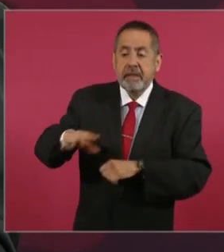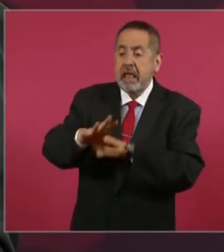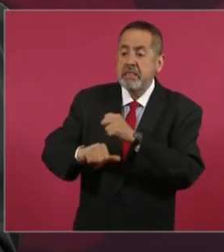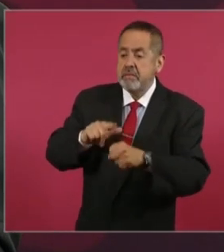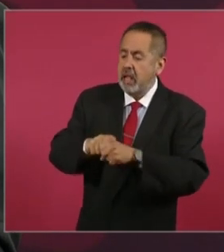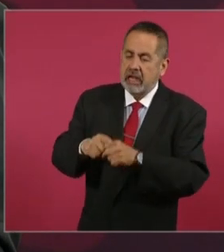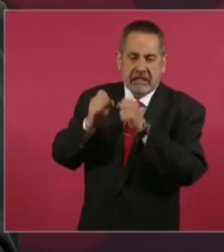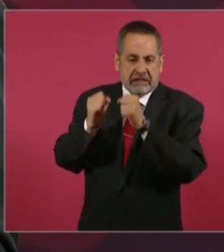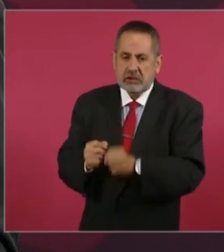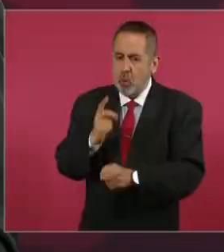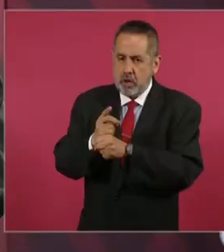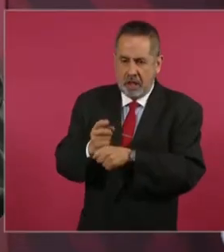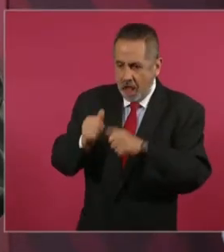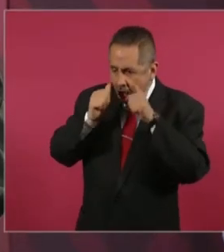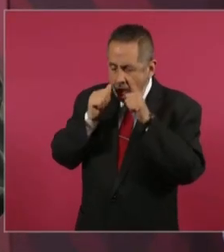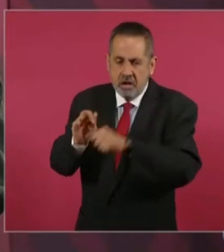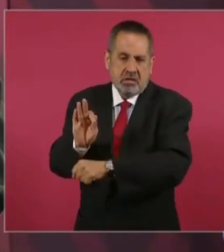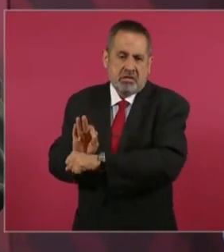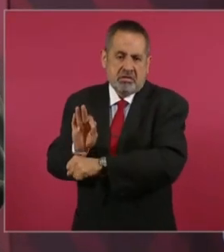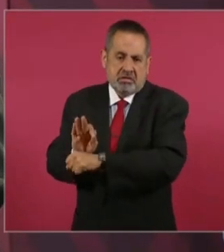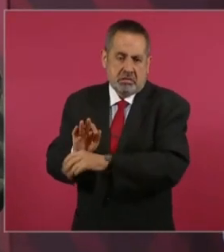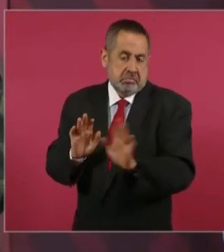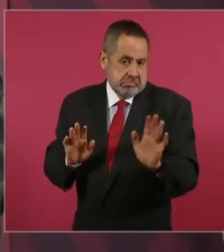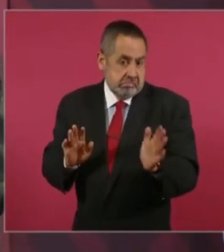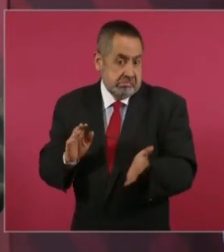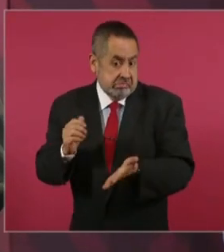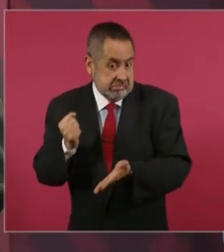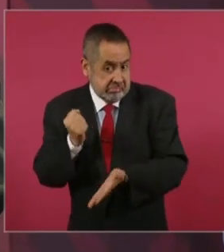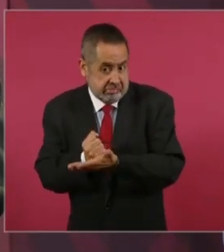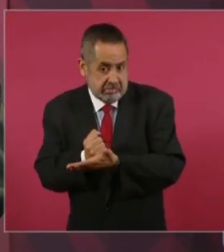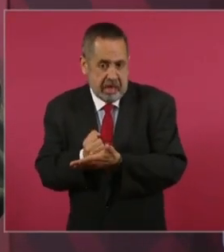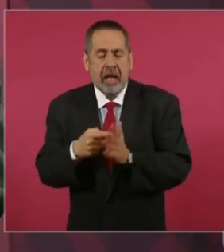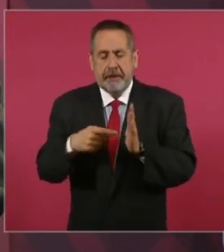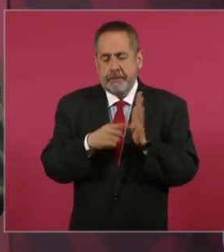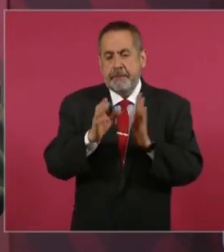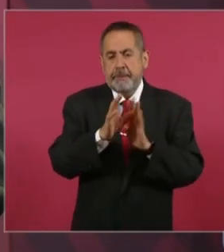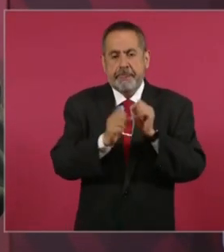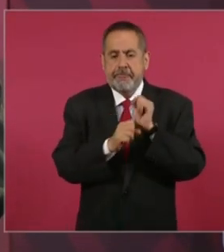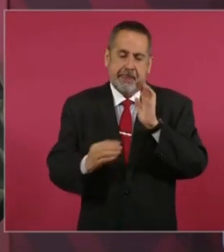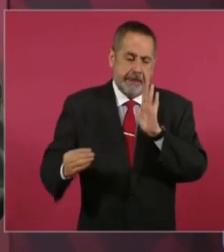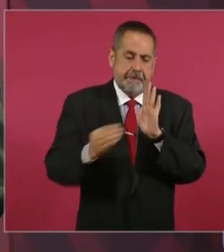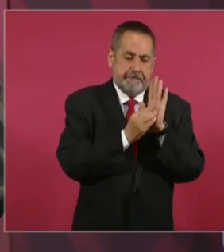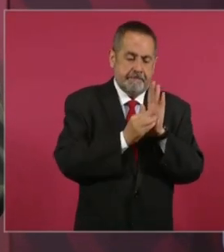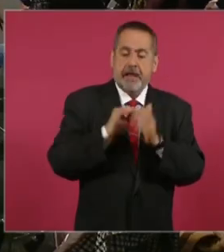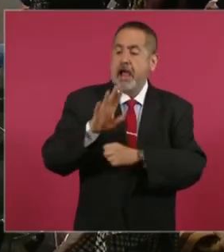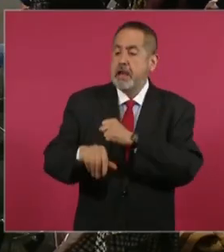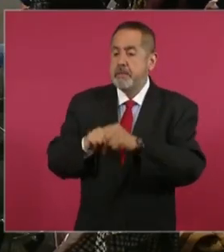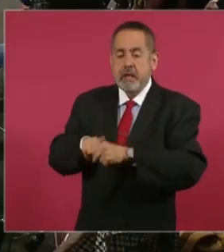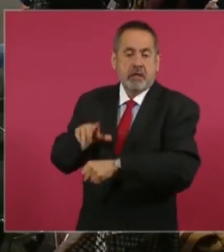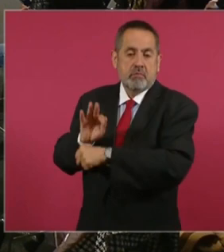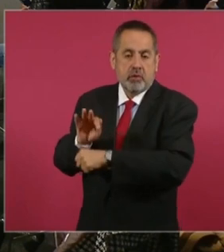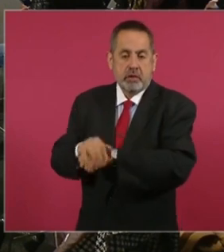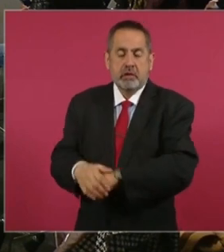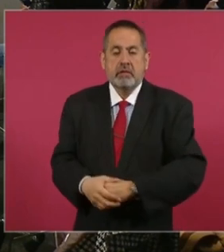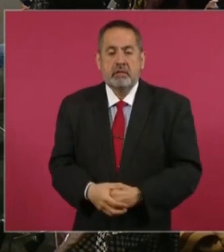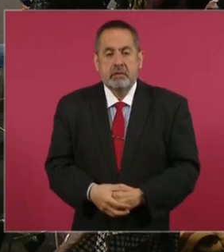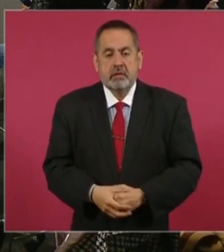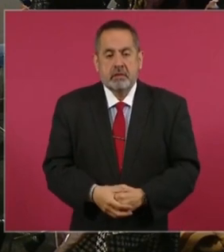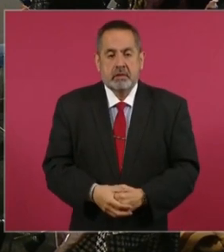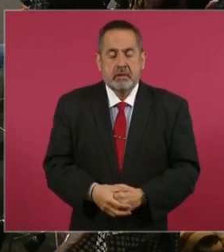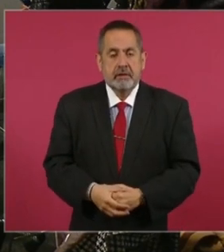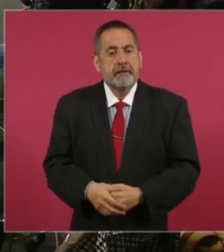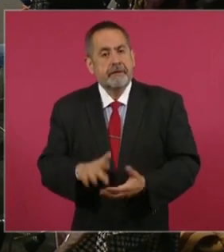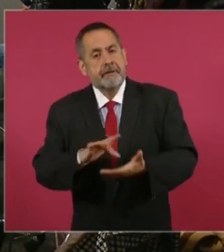si se aprueba este mandato constitucional. Gracias, señor